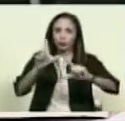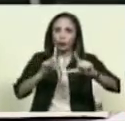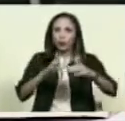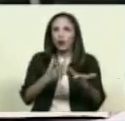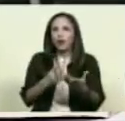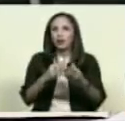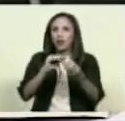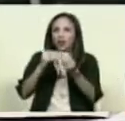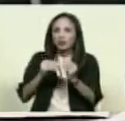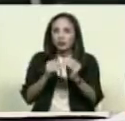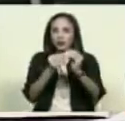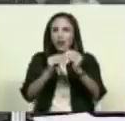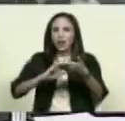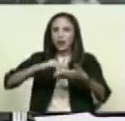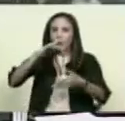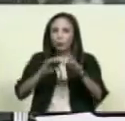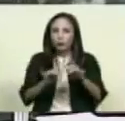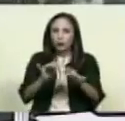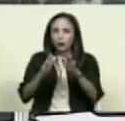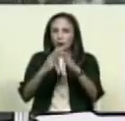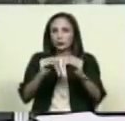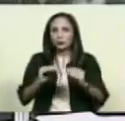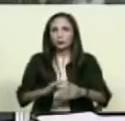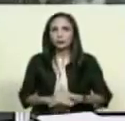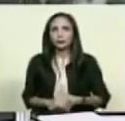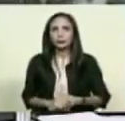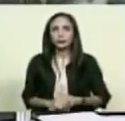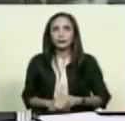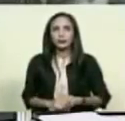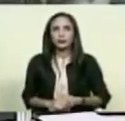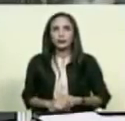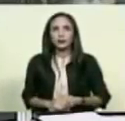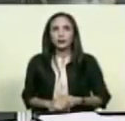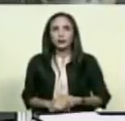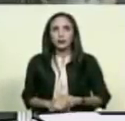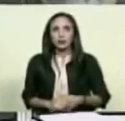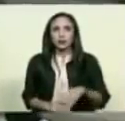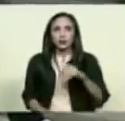Juvenil Digital. Bueno, ahora continúa